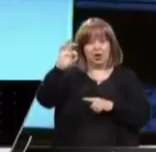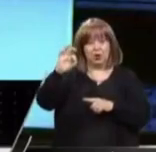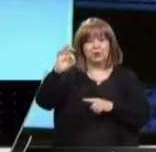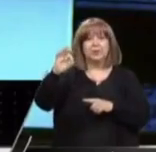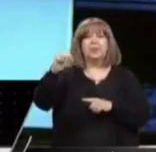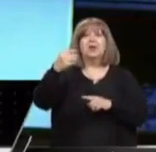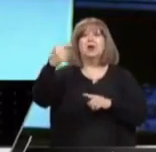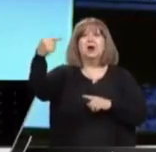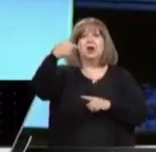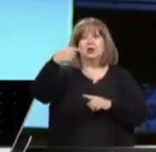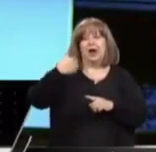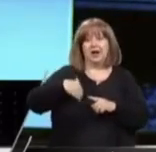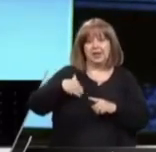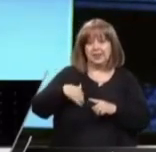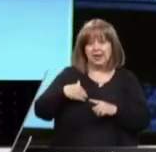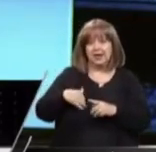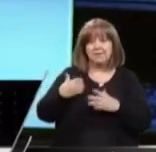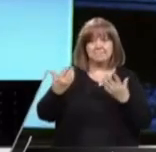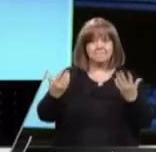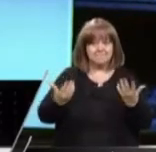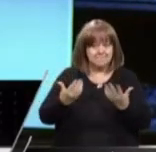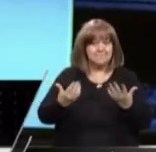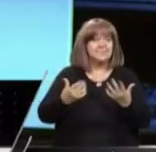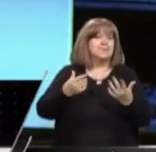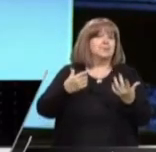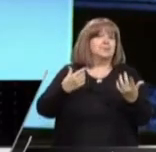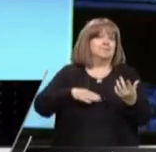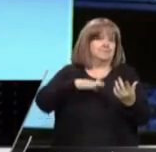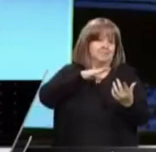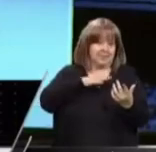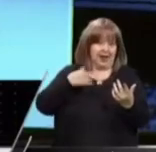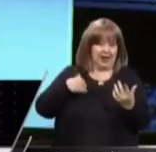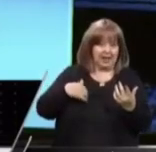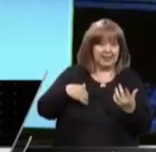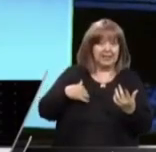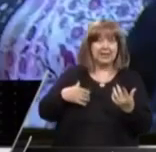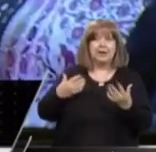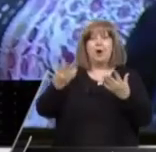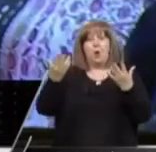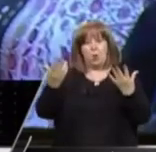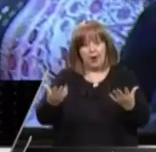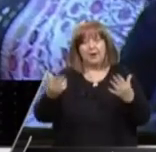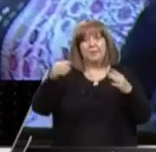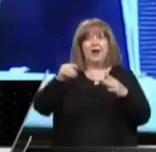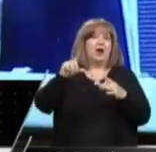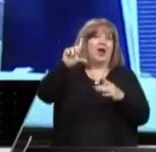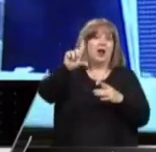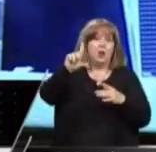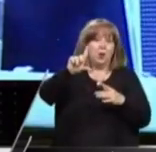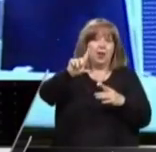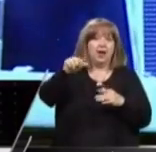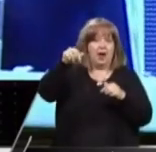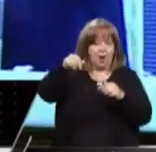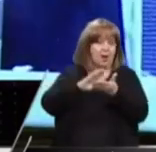ha fortalecido mucho, ha estrechado mucho el vínculo entre Brasil y Argentina, en dos gobiernos que son muy afines ideológicamente. La presencia